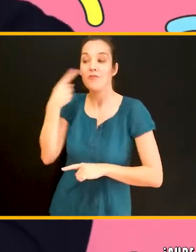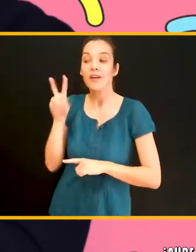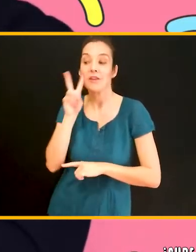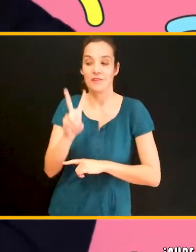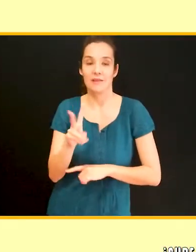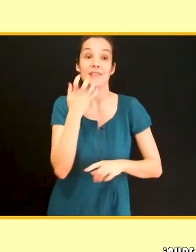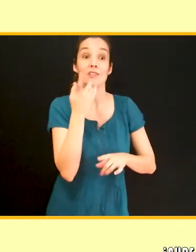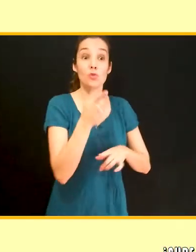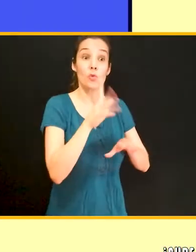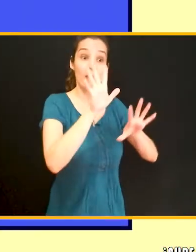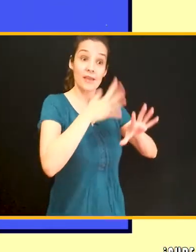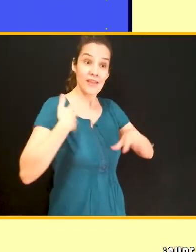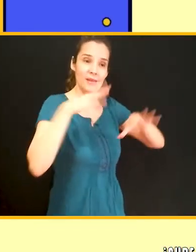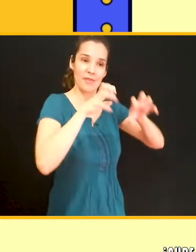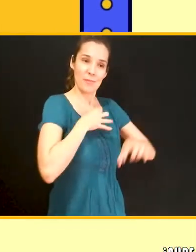quieres lo vas a aprender.